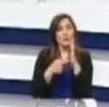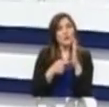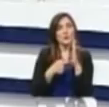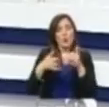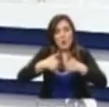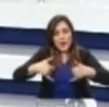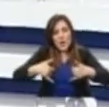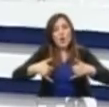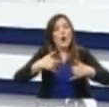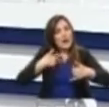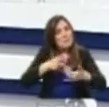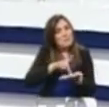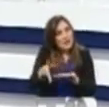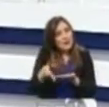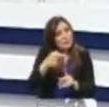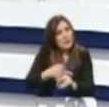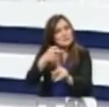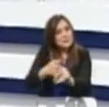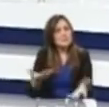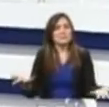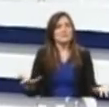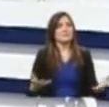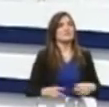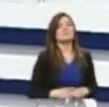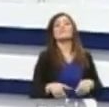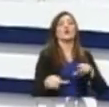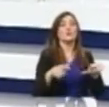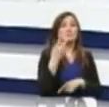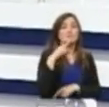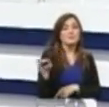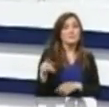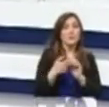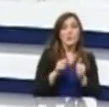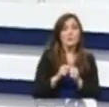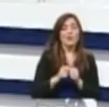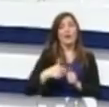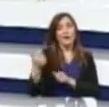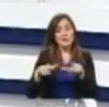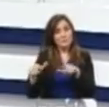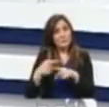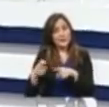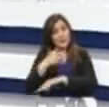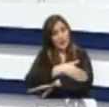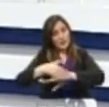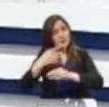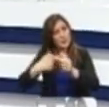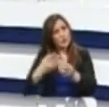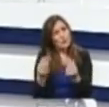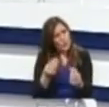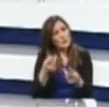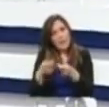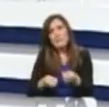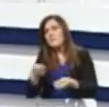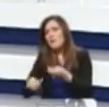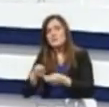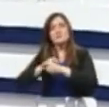arriendo y también eso es injusto. No, y no es el único sector en el que se observa esa problemática. Hay algunas calles de Quito, sobre todo